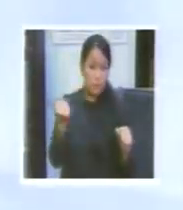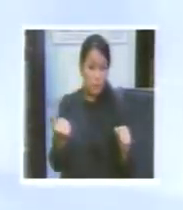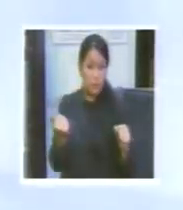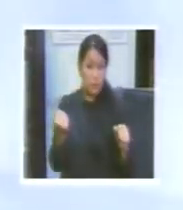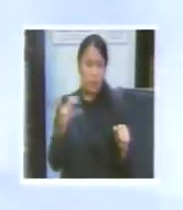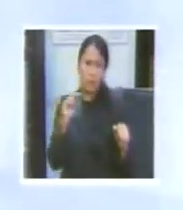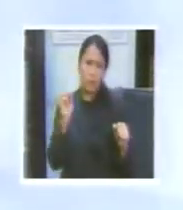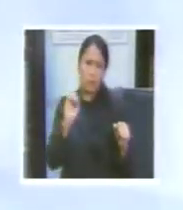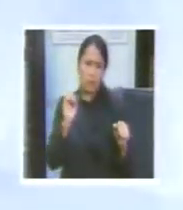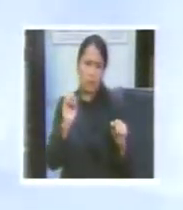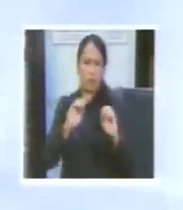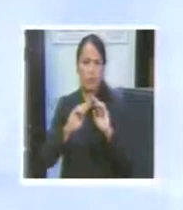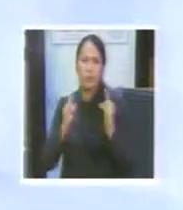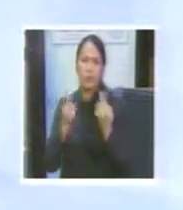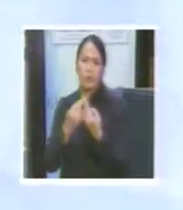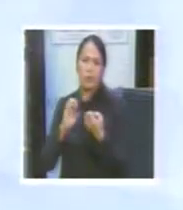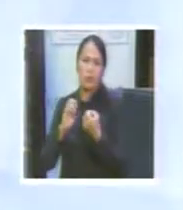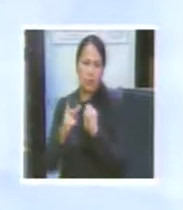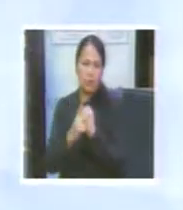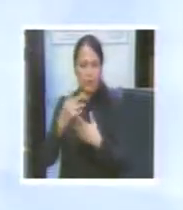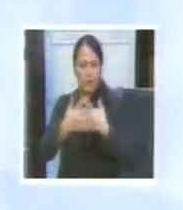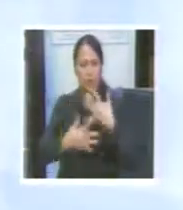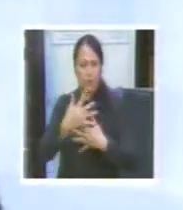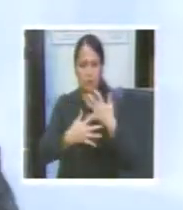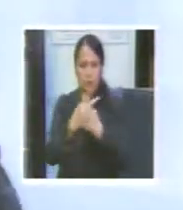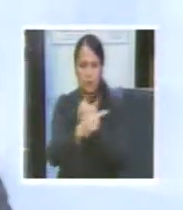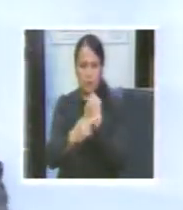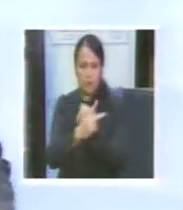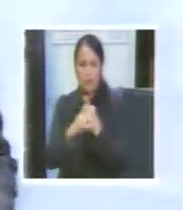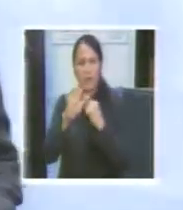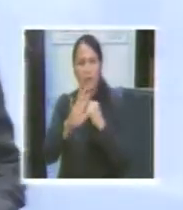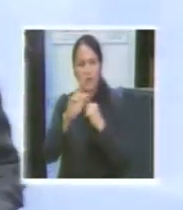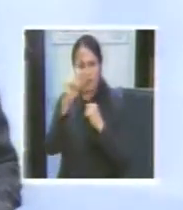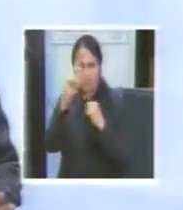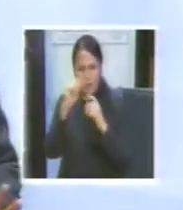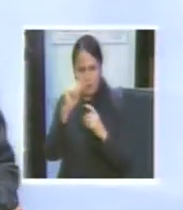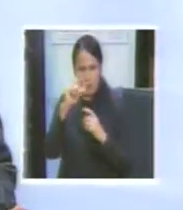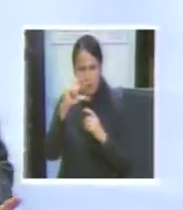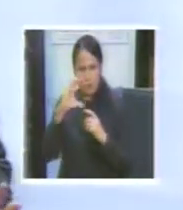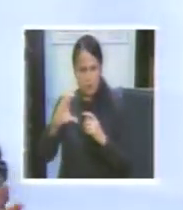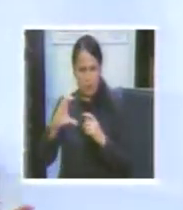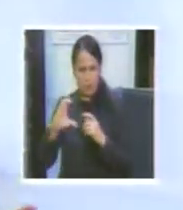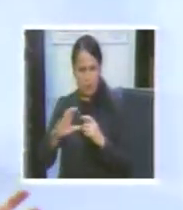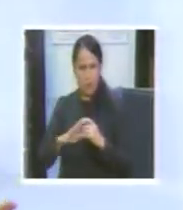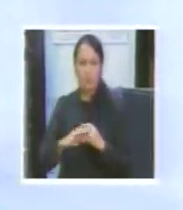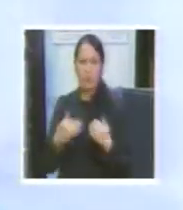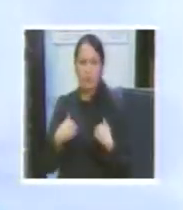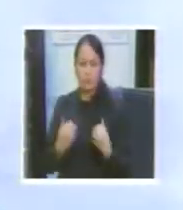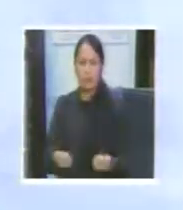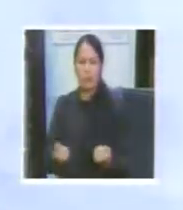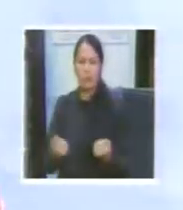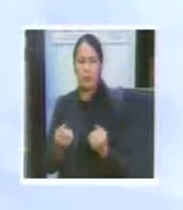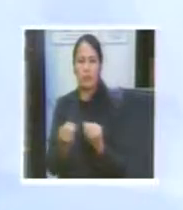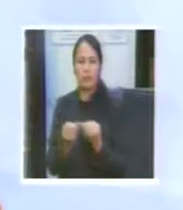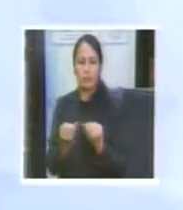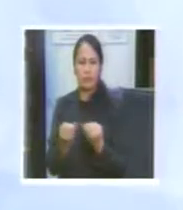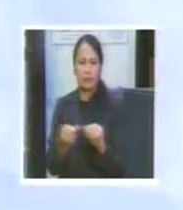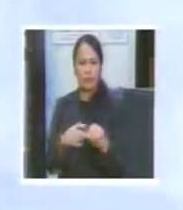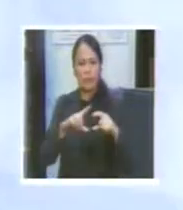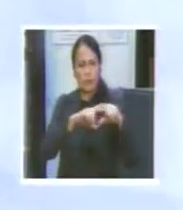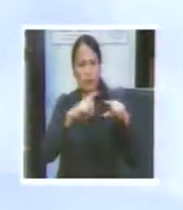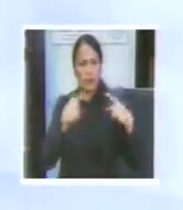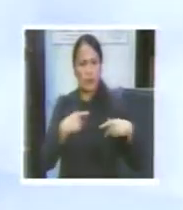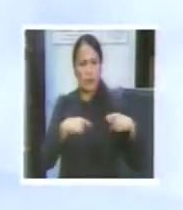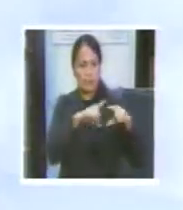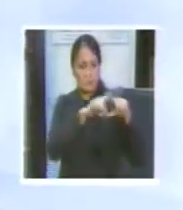de la Unión Europea de los 15, era con un tratado de libre comercio. Entonces, había una gran racionalidad económica para poner a mexicanos